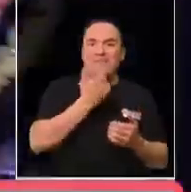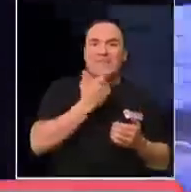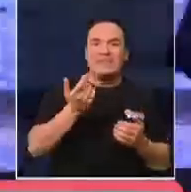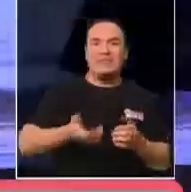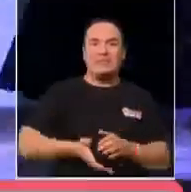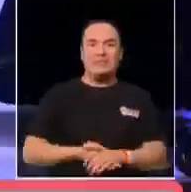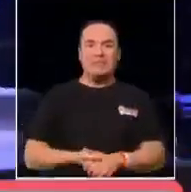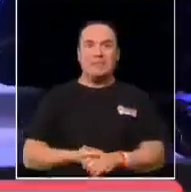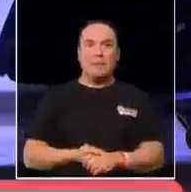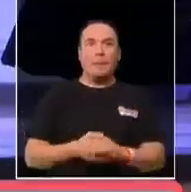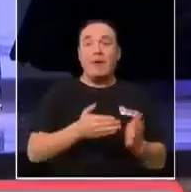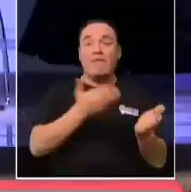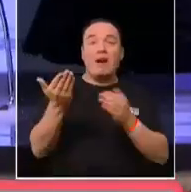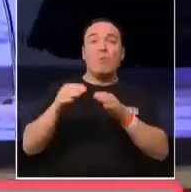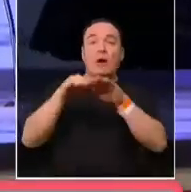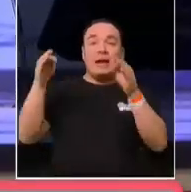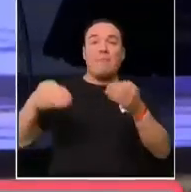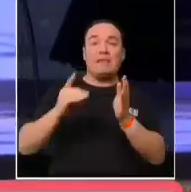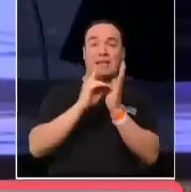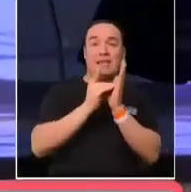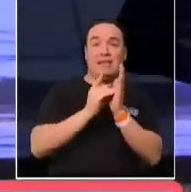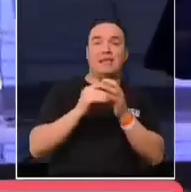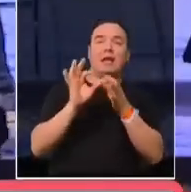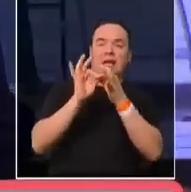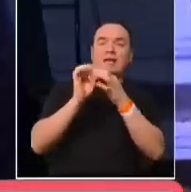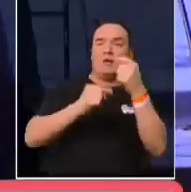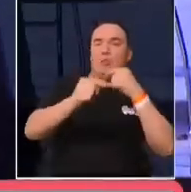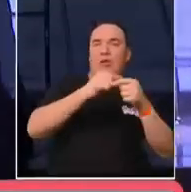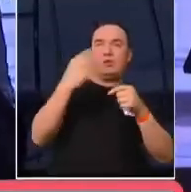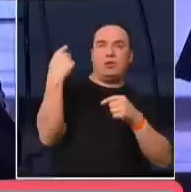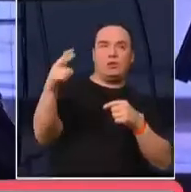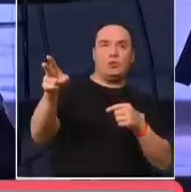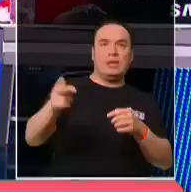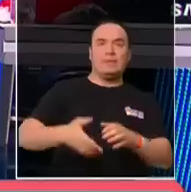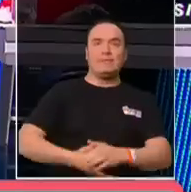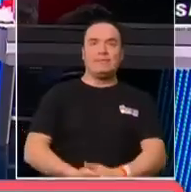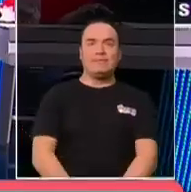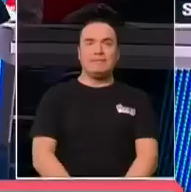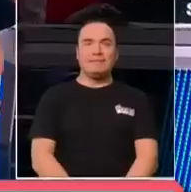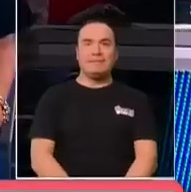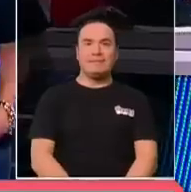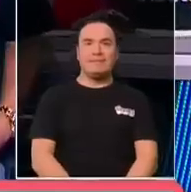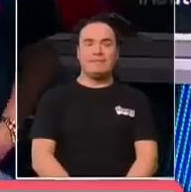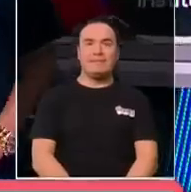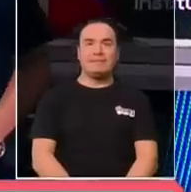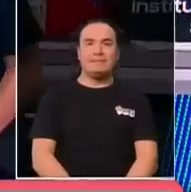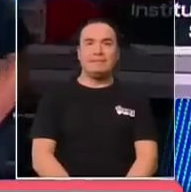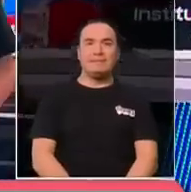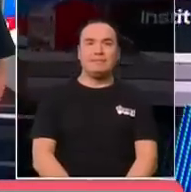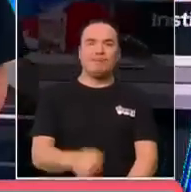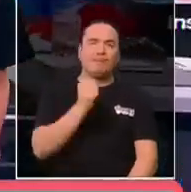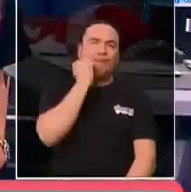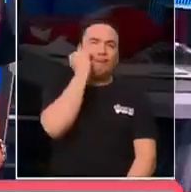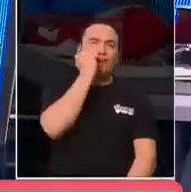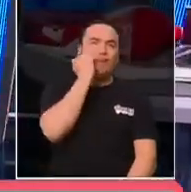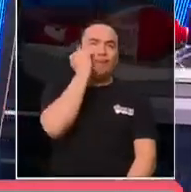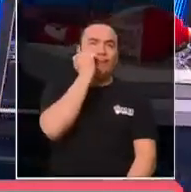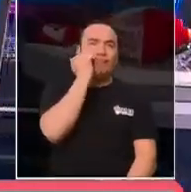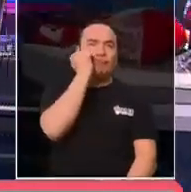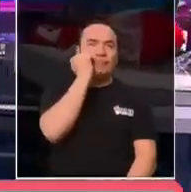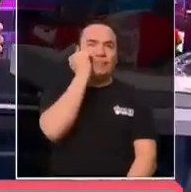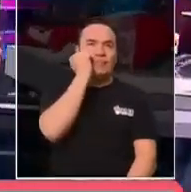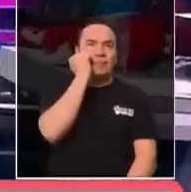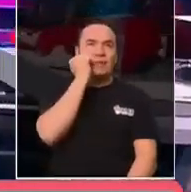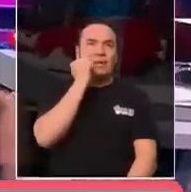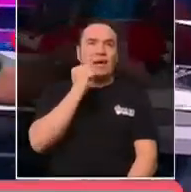Chiquillos, vamos con usted a la mesa digital. Gracias por compartir su historia con nosotros. Gracias. ¿Qué? Ternura. Ay, José,